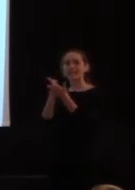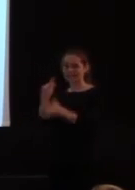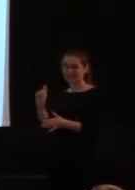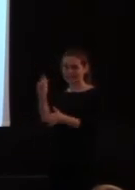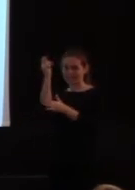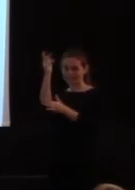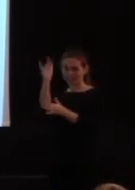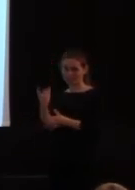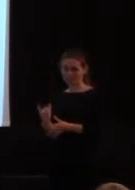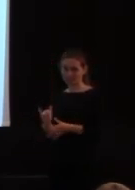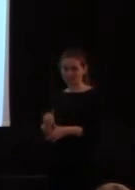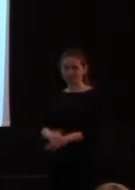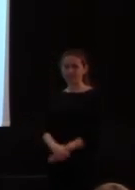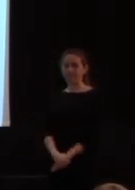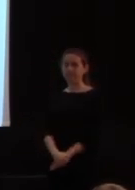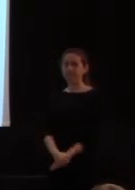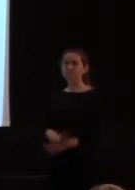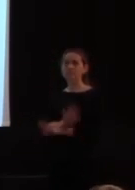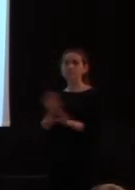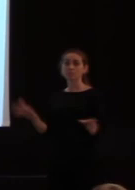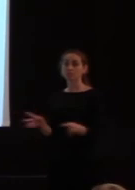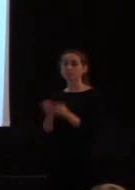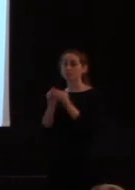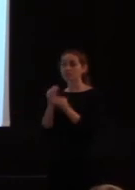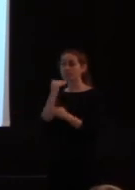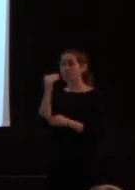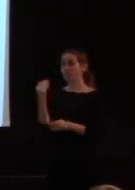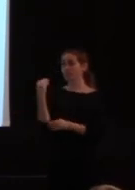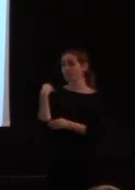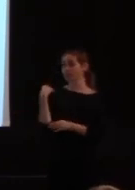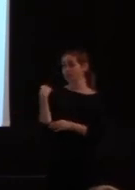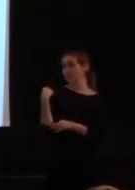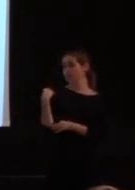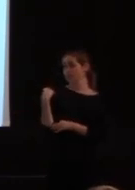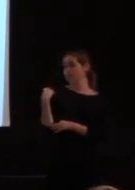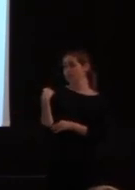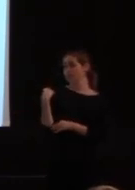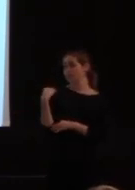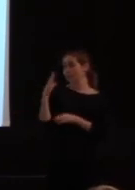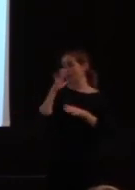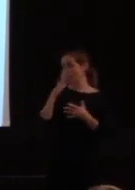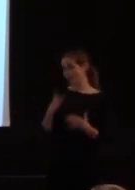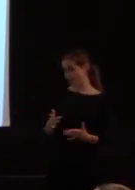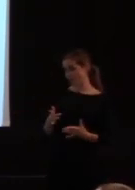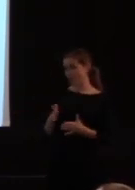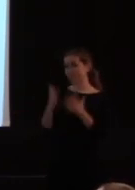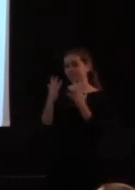Y esto es un poco todo. Si tenéis alguna pregunta, pues esto ahora sería momento.